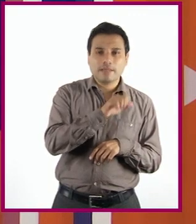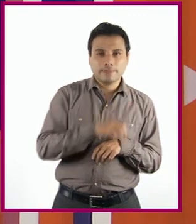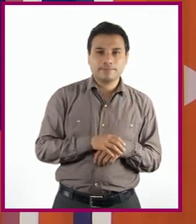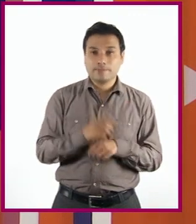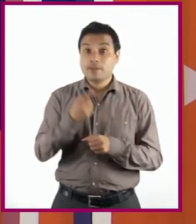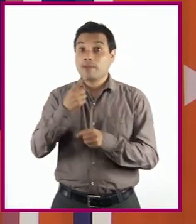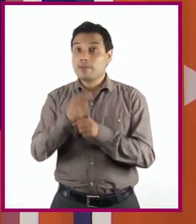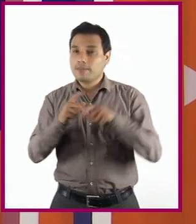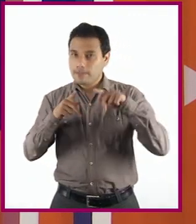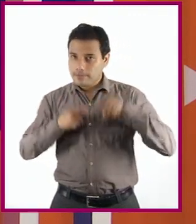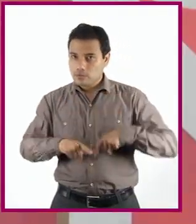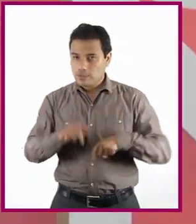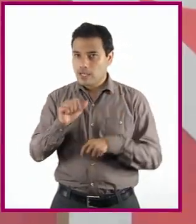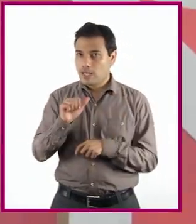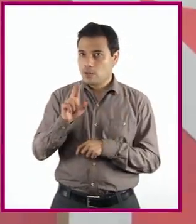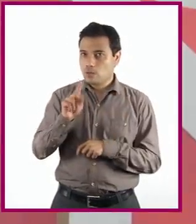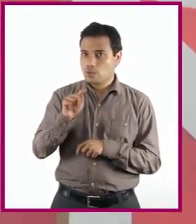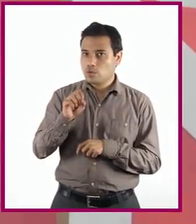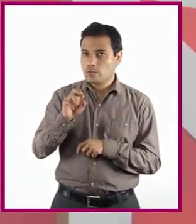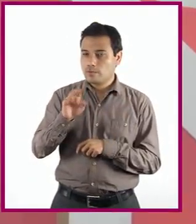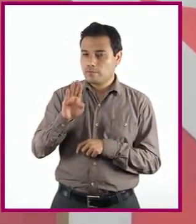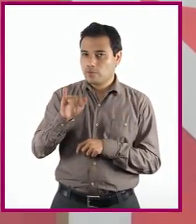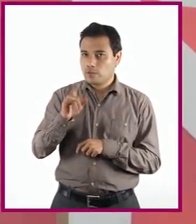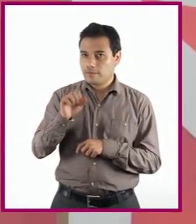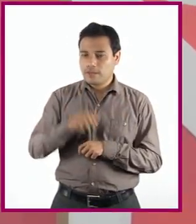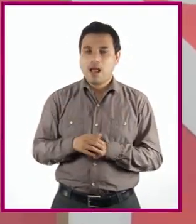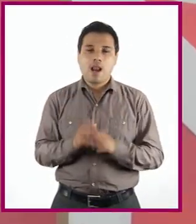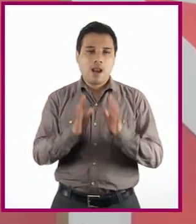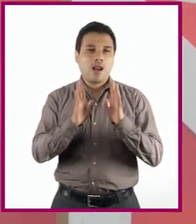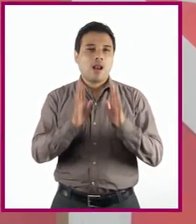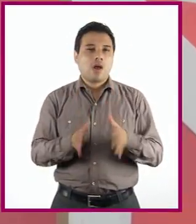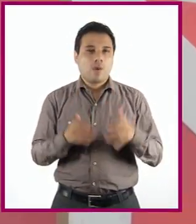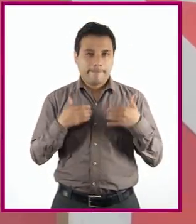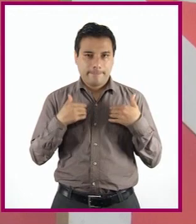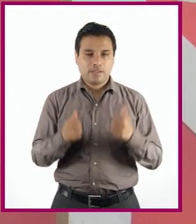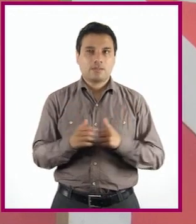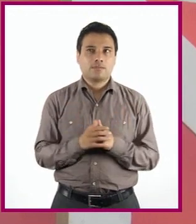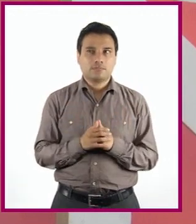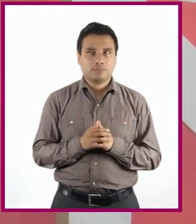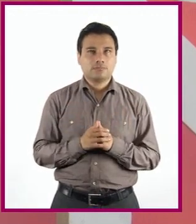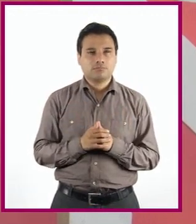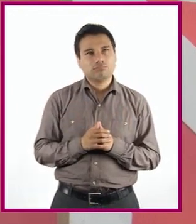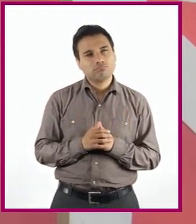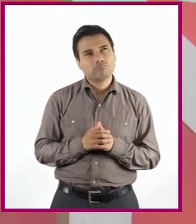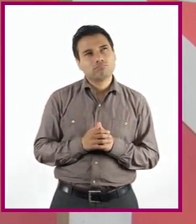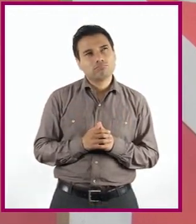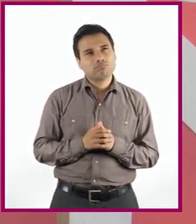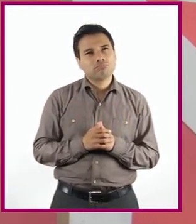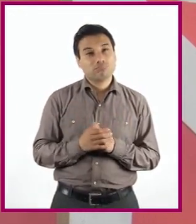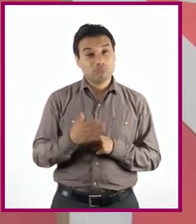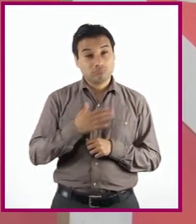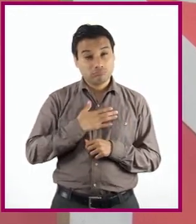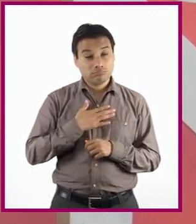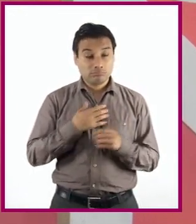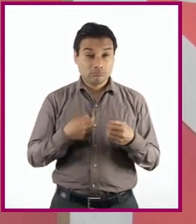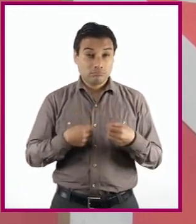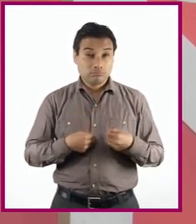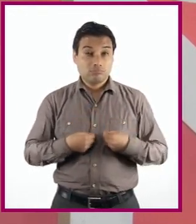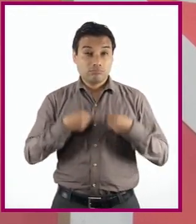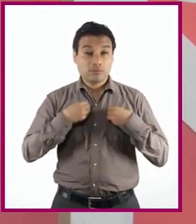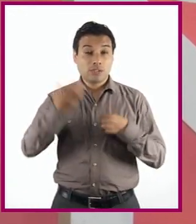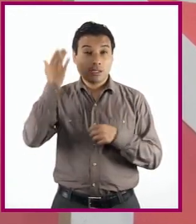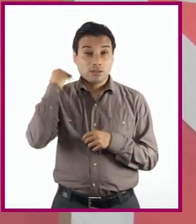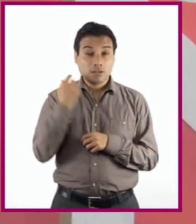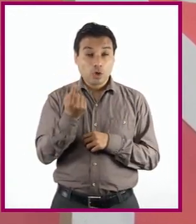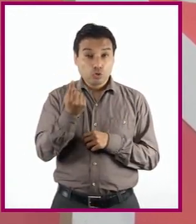una autobiografía. Ya entendí, aunque tendré que hacer memoria para recordar los sucesos de mi vida y pensar si